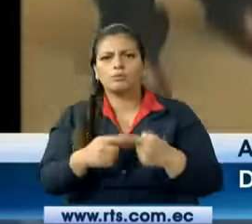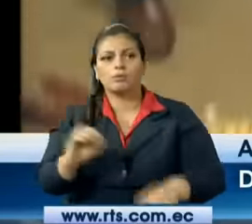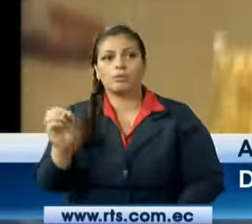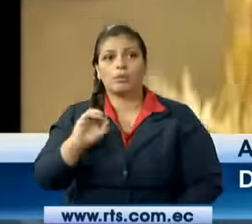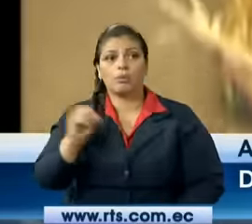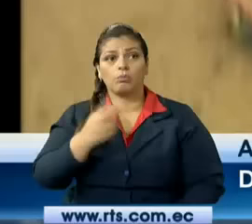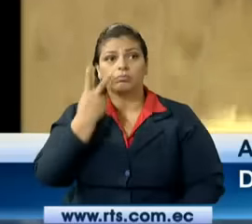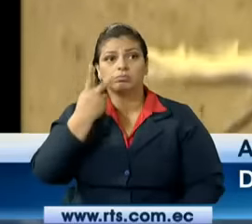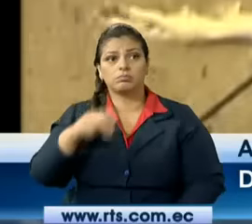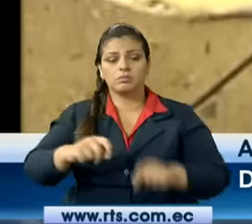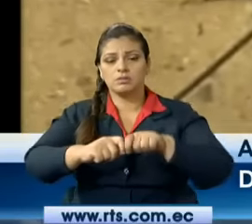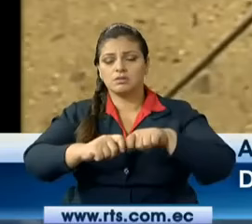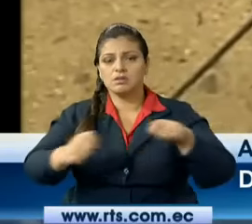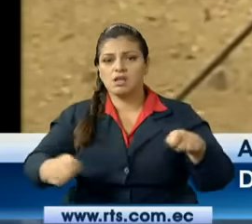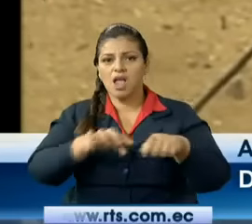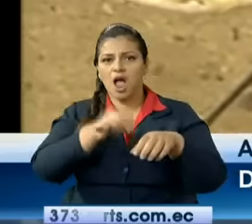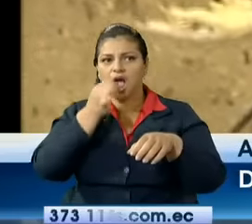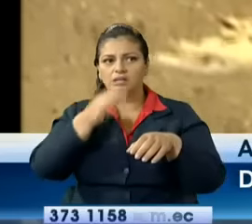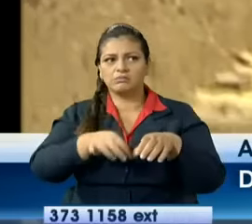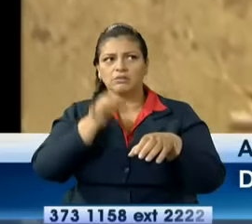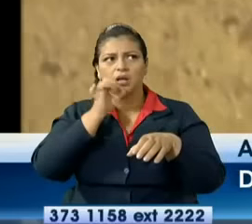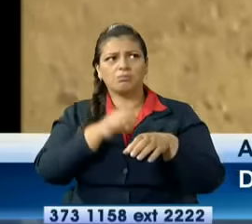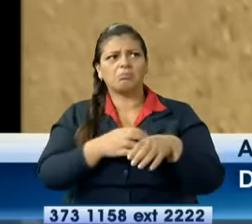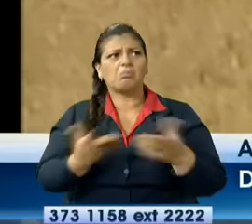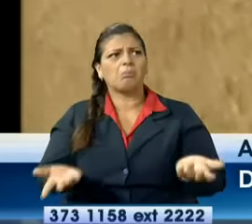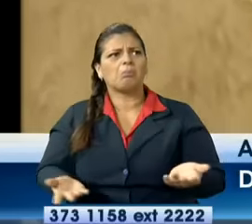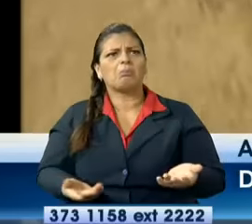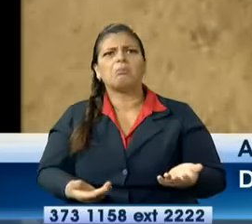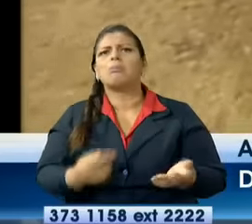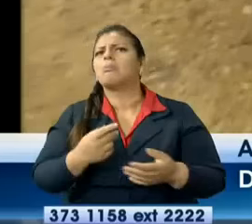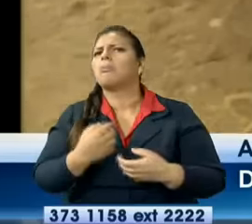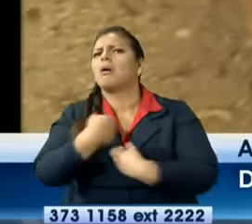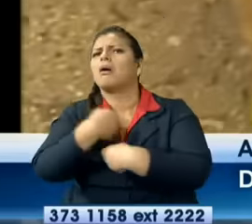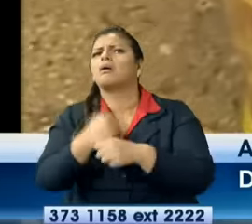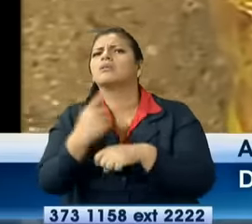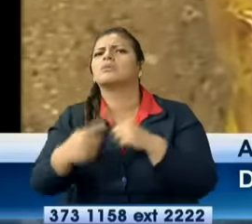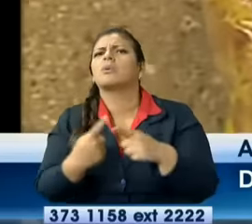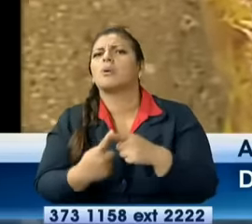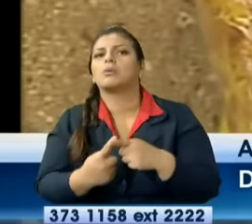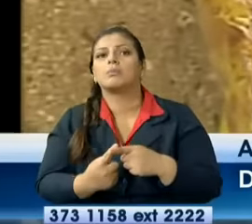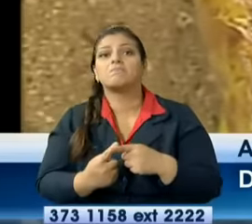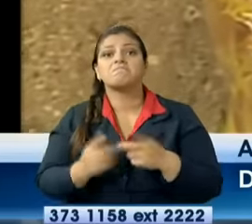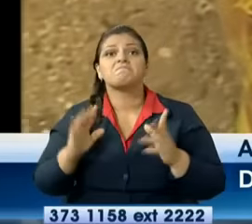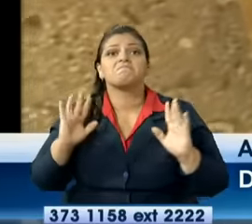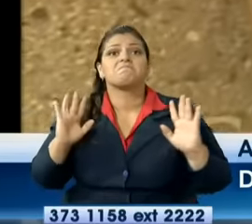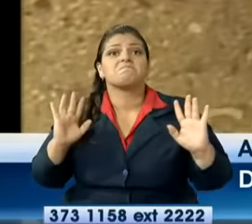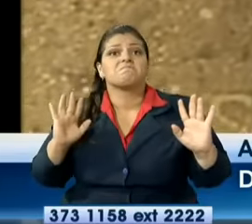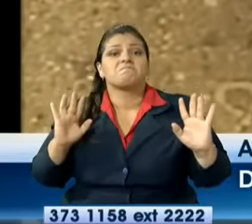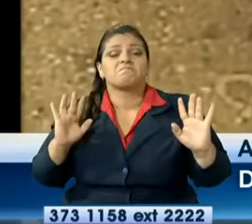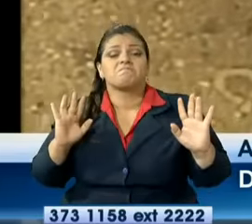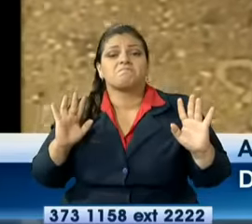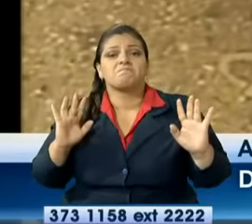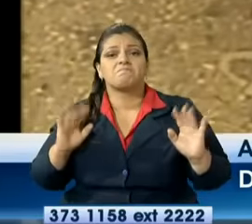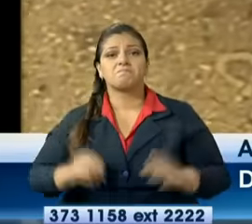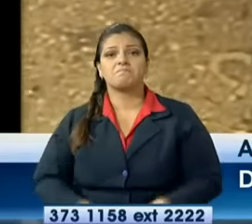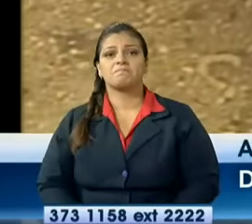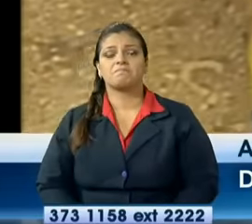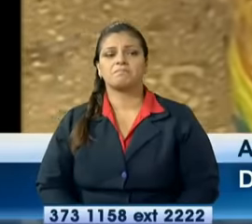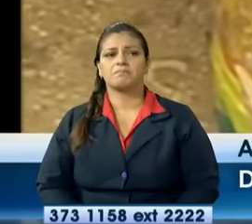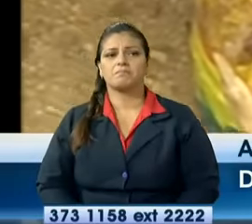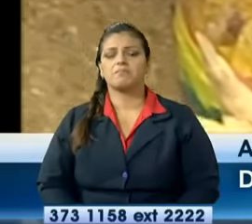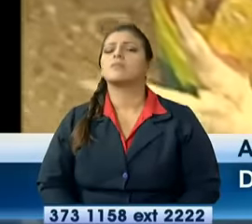poco de recelo. Para mí que pueden ser fritos el año anterior, tal vez, ¿no? Hace 5 meses... Uno no sabe, es que uno no sabe. Y el